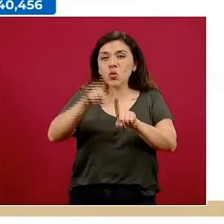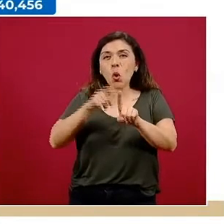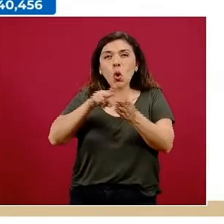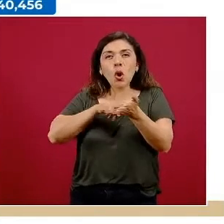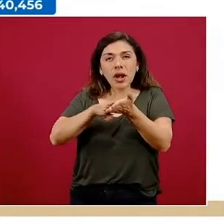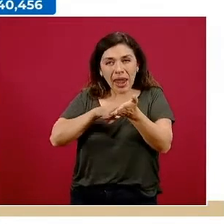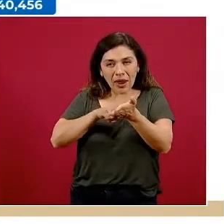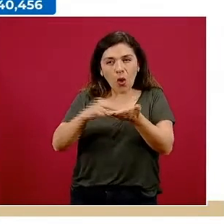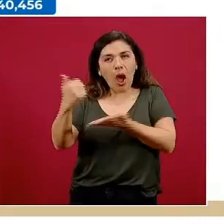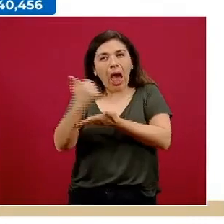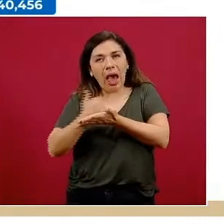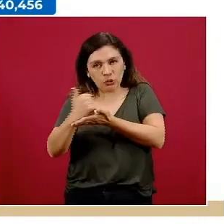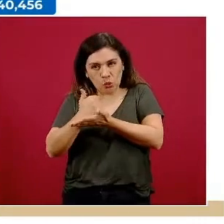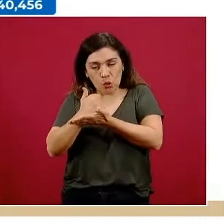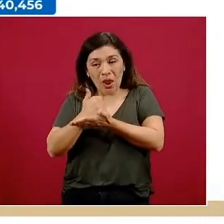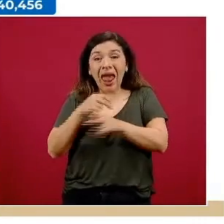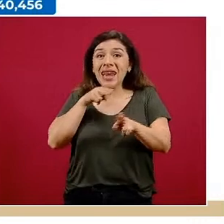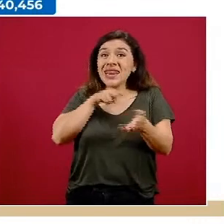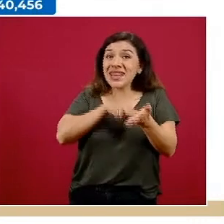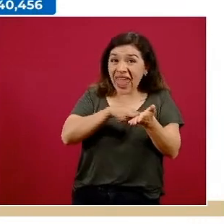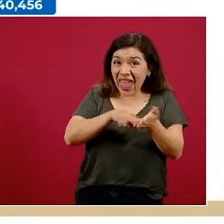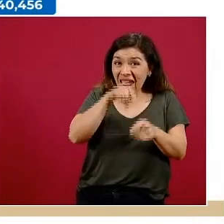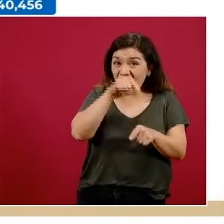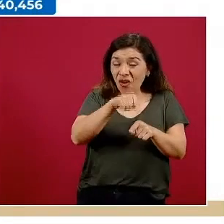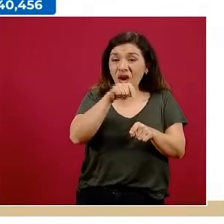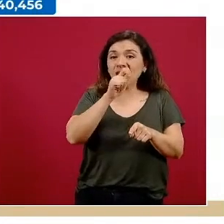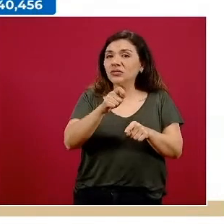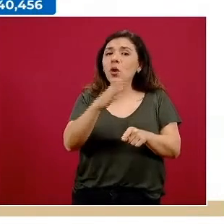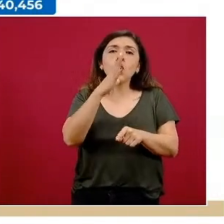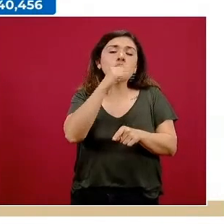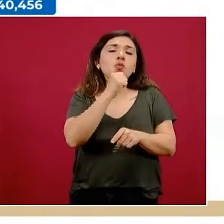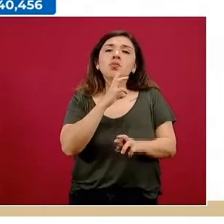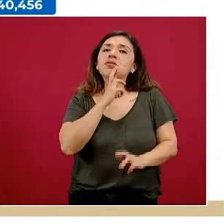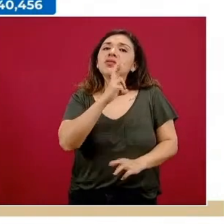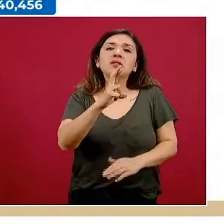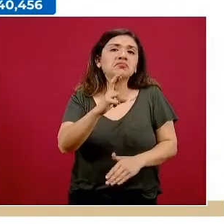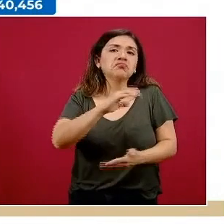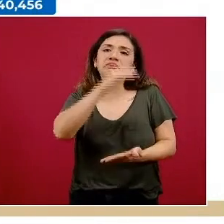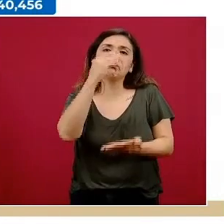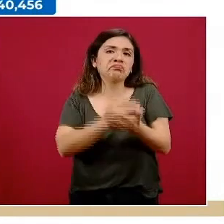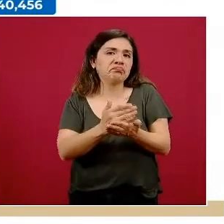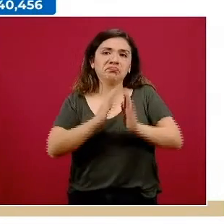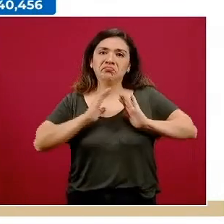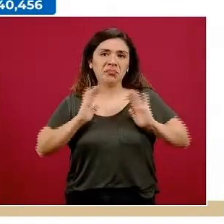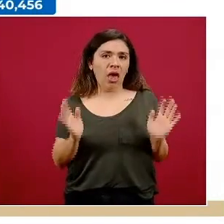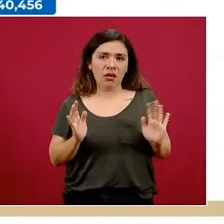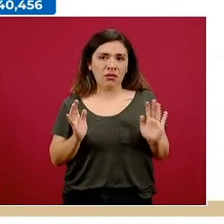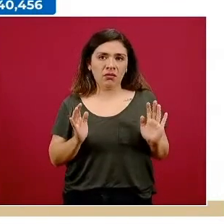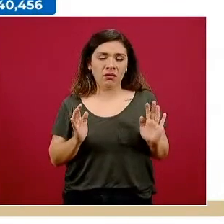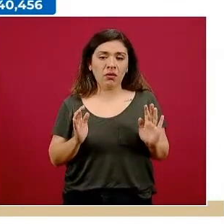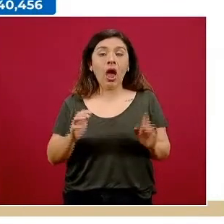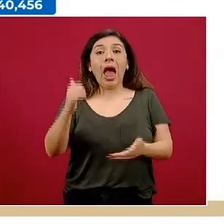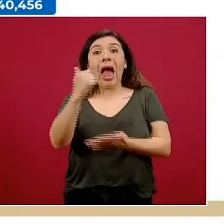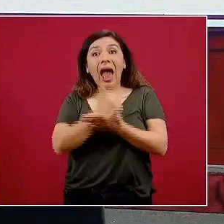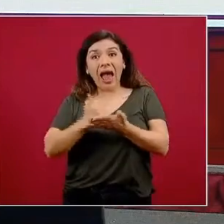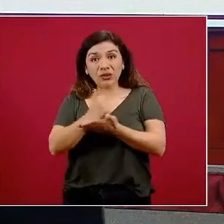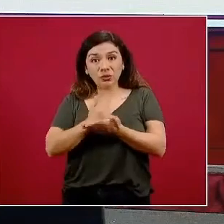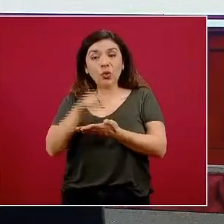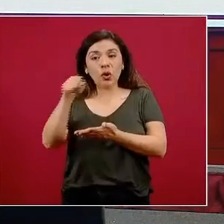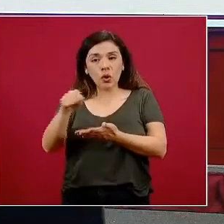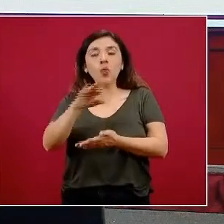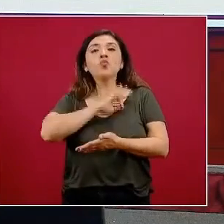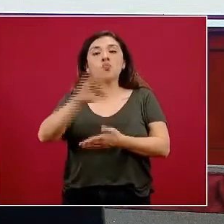y las del color azul. Las del color negro sin posibilidad de resultado, color azul